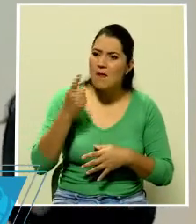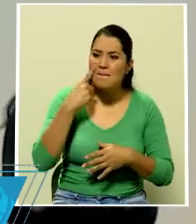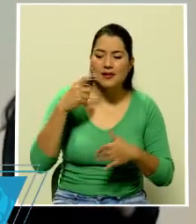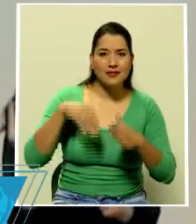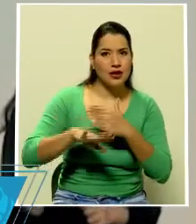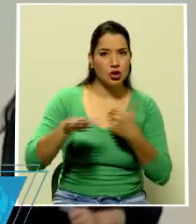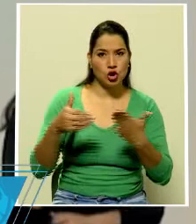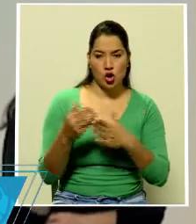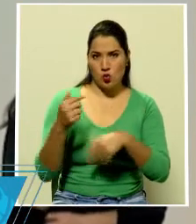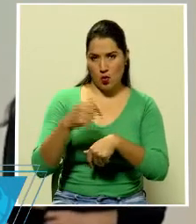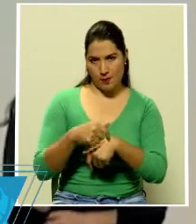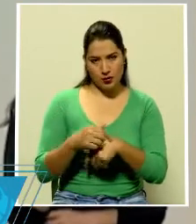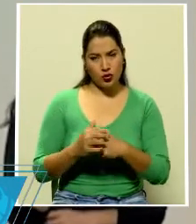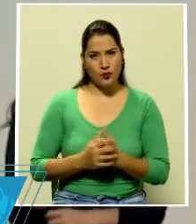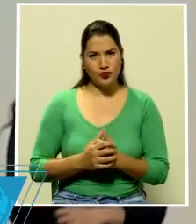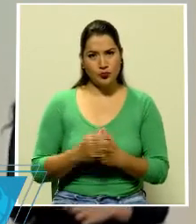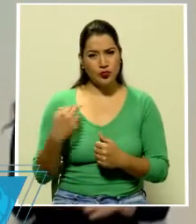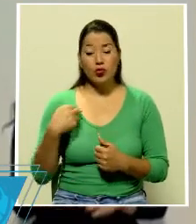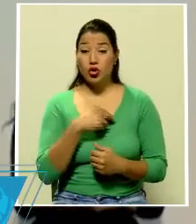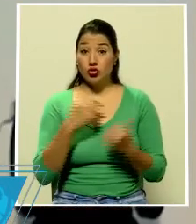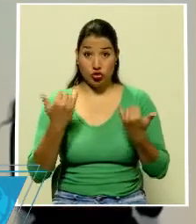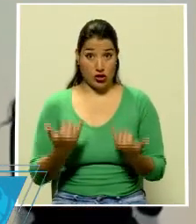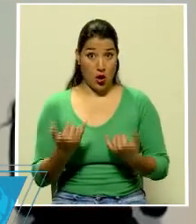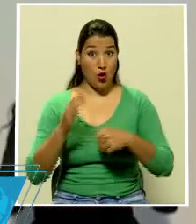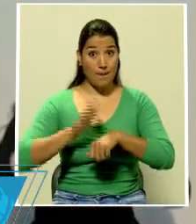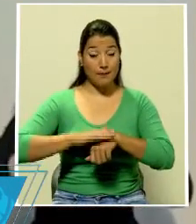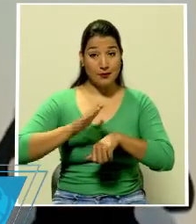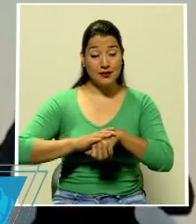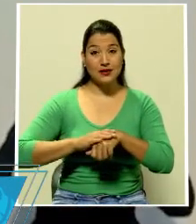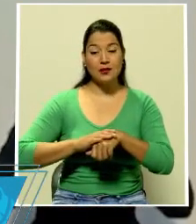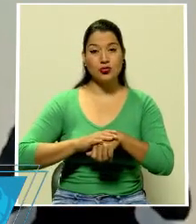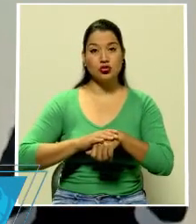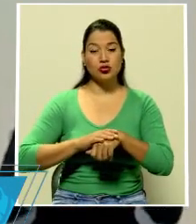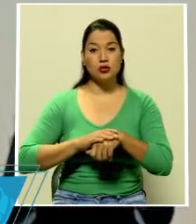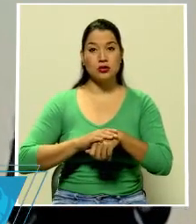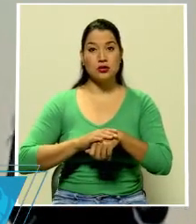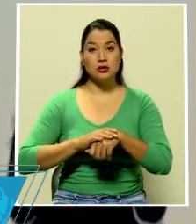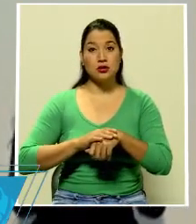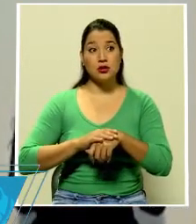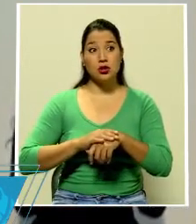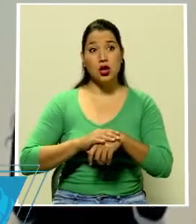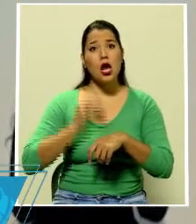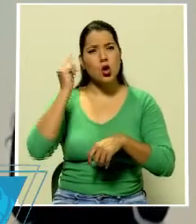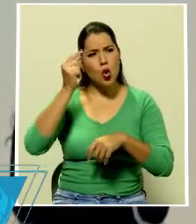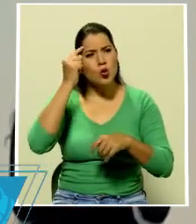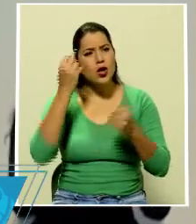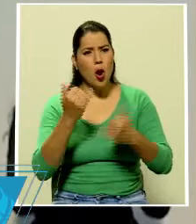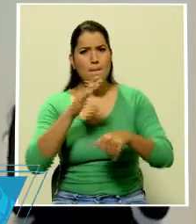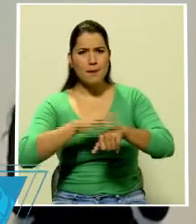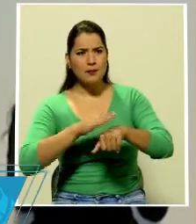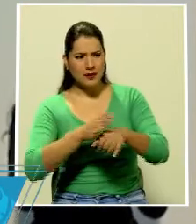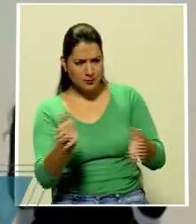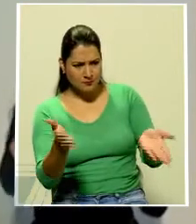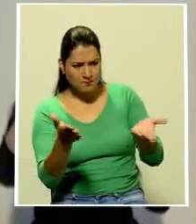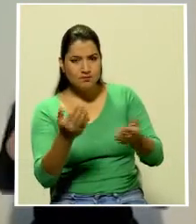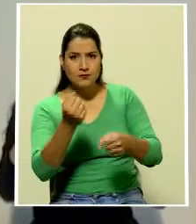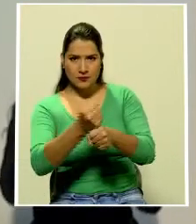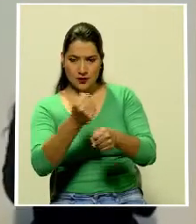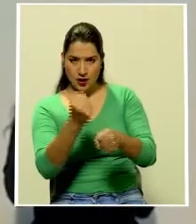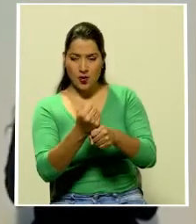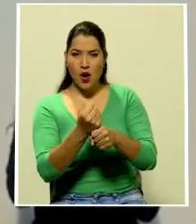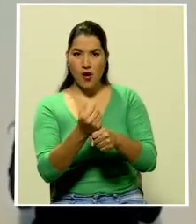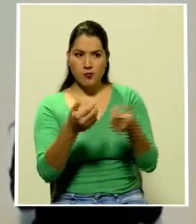bien estamos permitiendo, o más bien dejando que la gente trabaje,